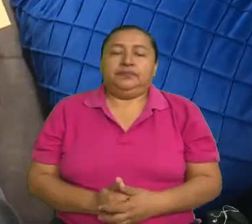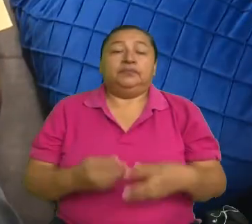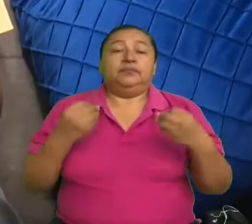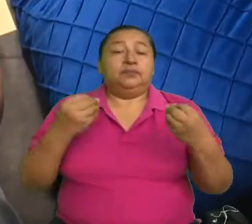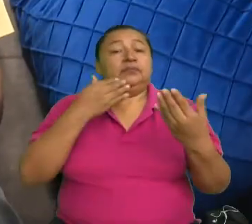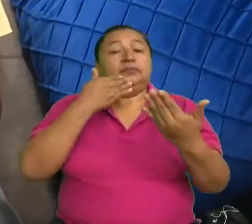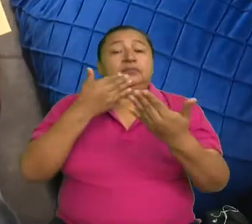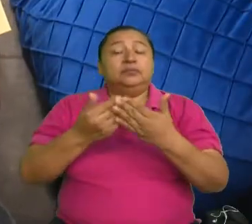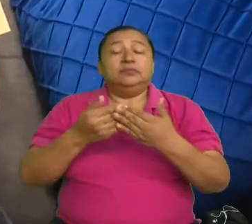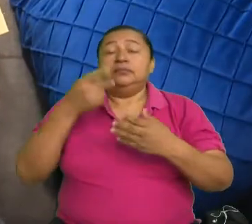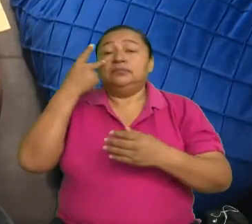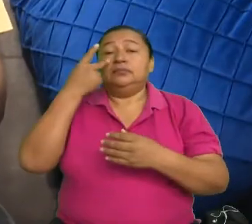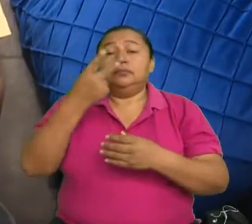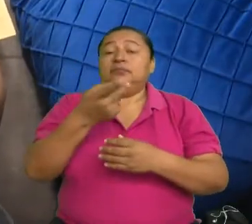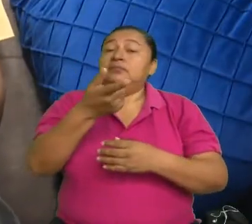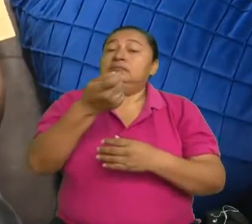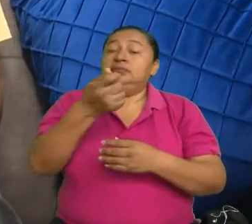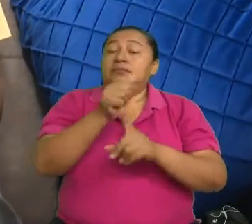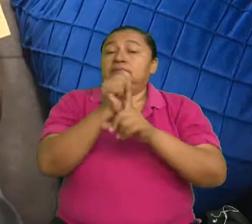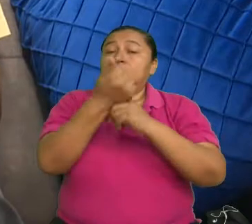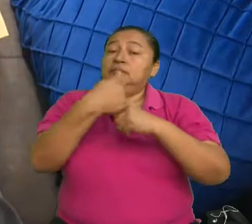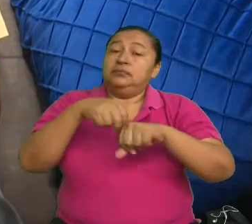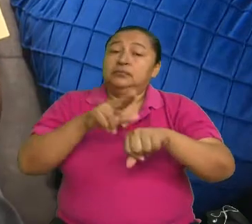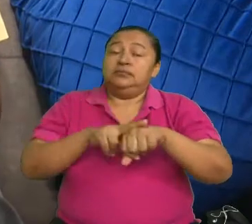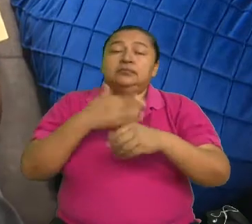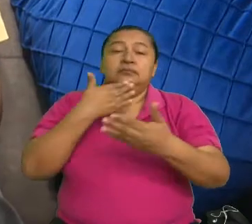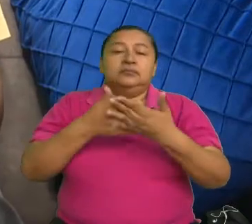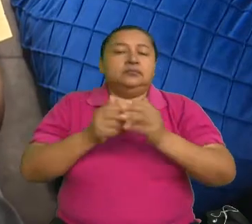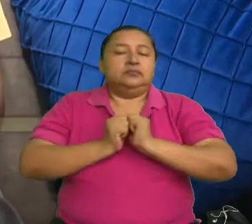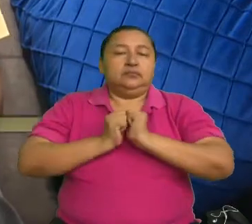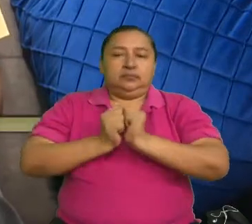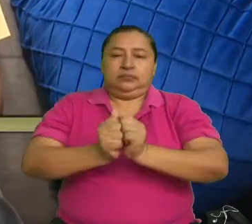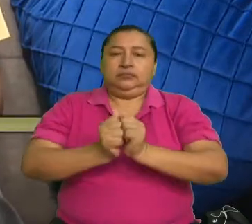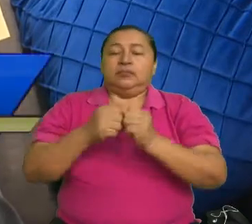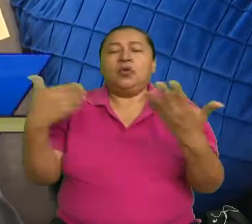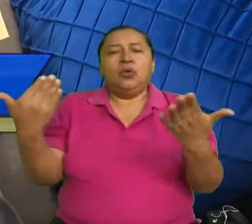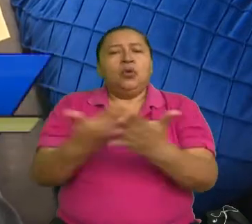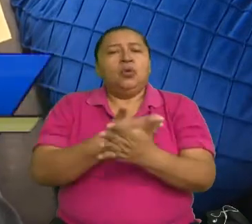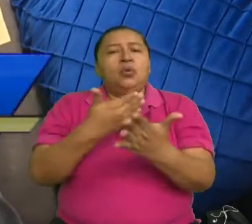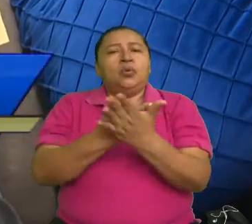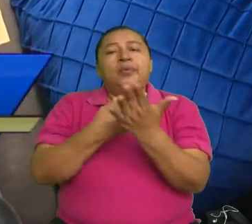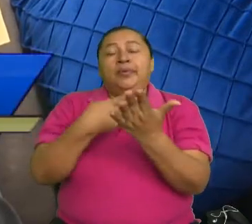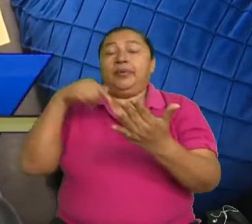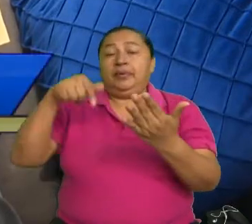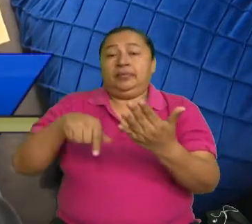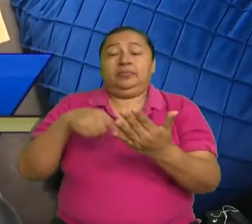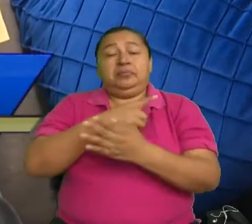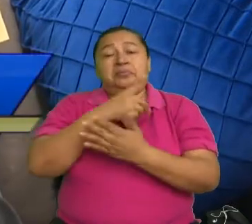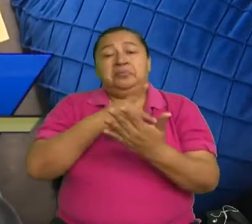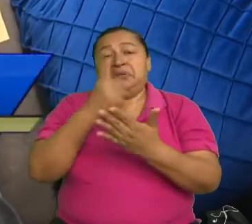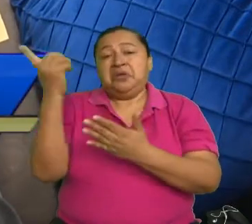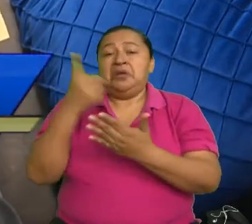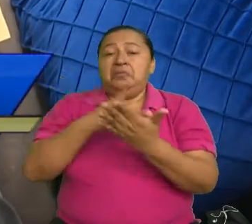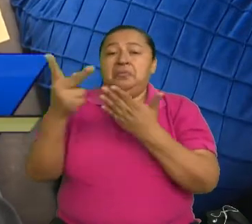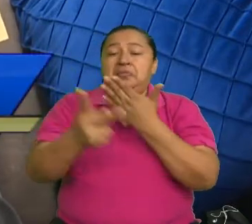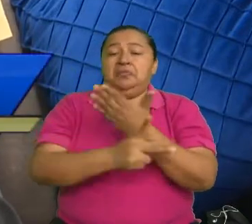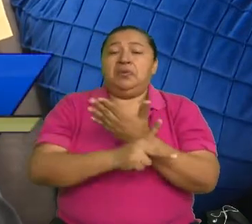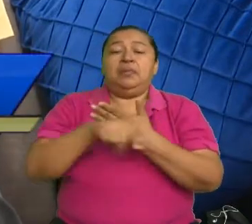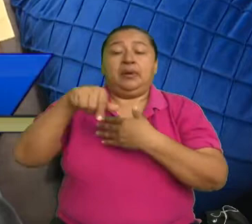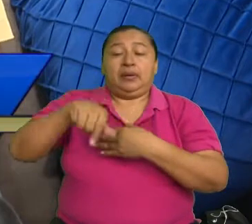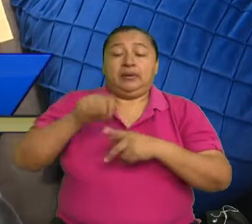Muchísimas gracias por estar en sintonía del Canal Parlamentario y muchísimas gracias por acompañarnos en una nueva edición de su programa desde el Parlamento. En esta oportunidad, pues